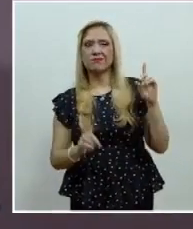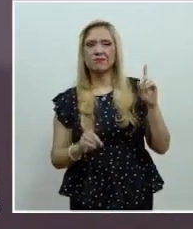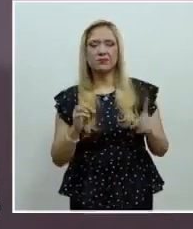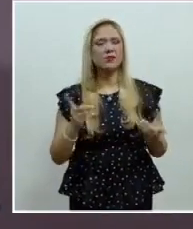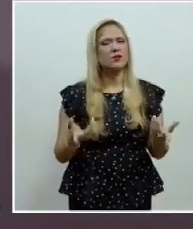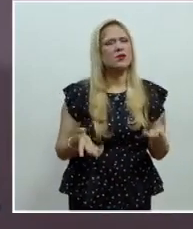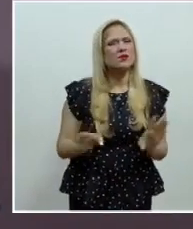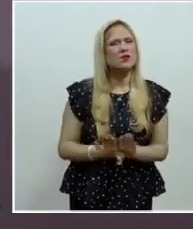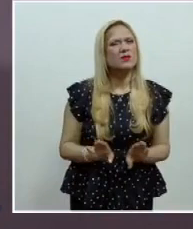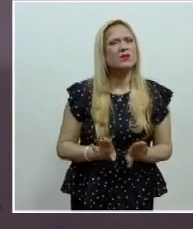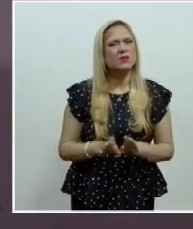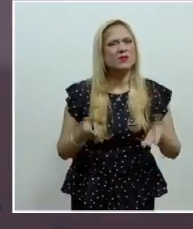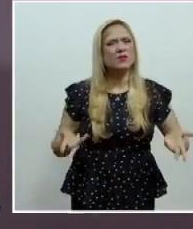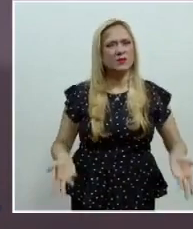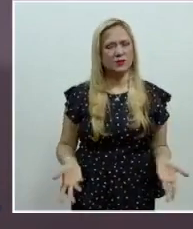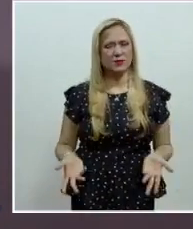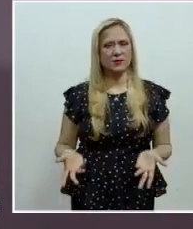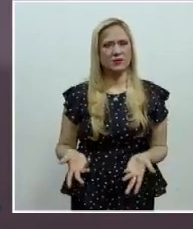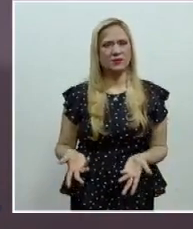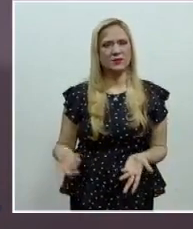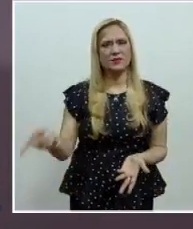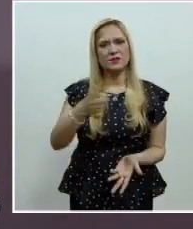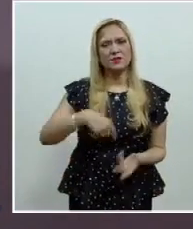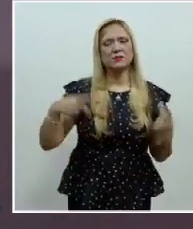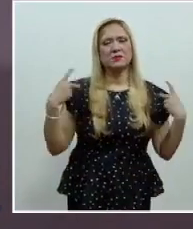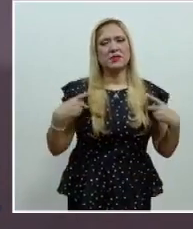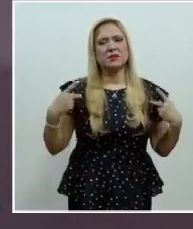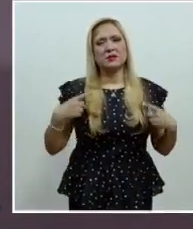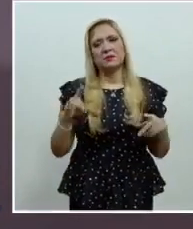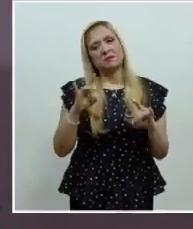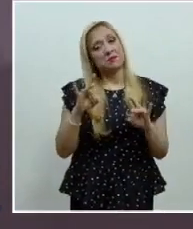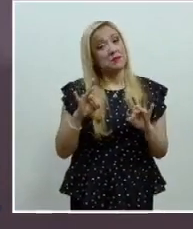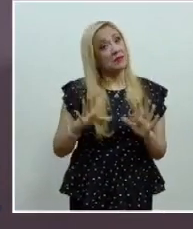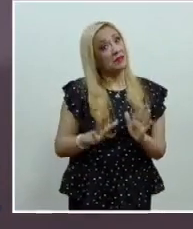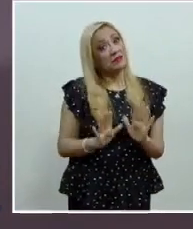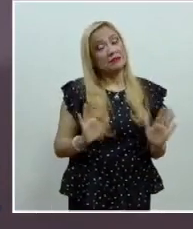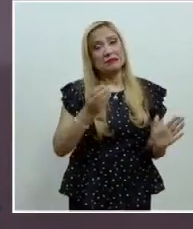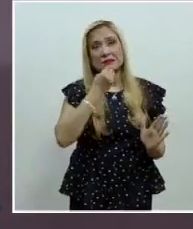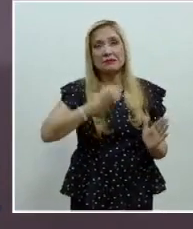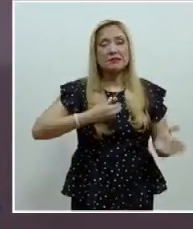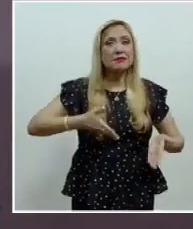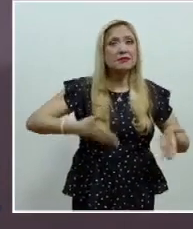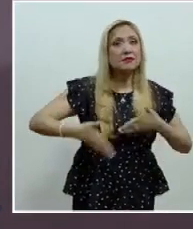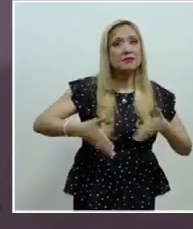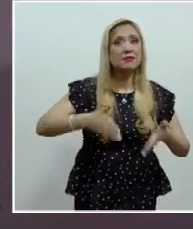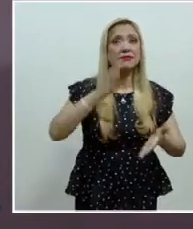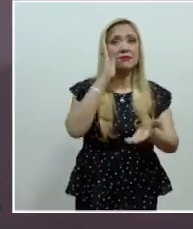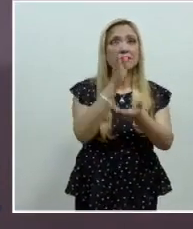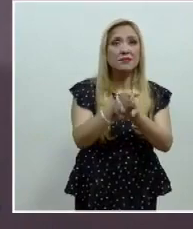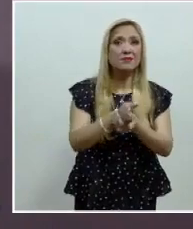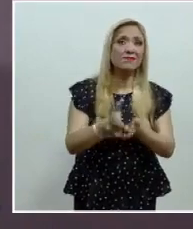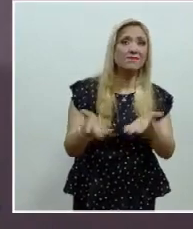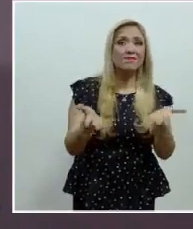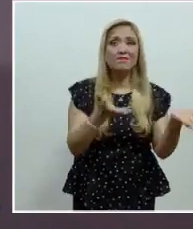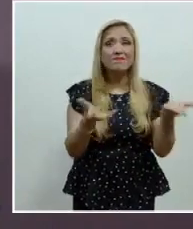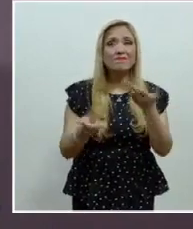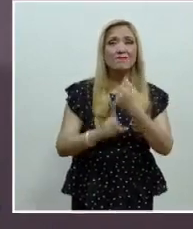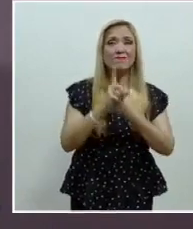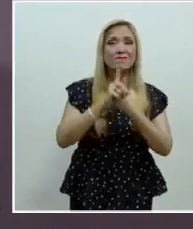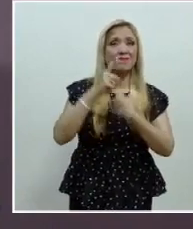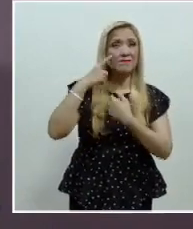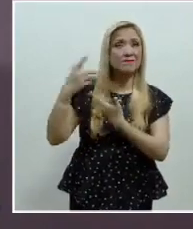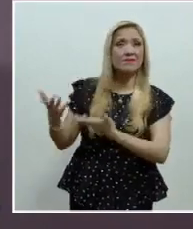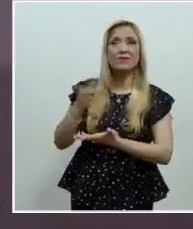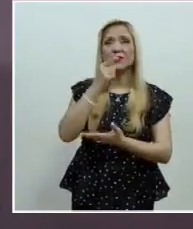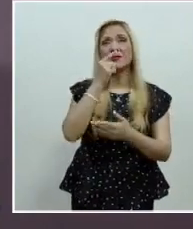justicia. ¿Qué es lo que debe esperar la persona que se acerca para que se resuelva un asunto por parte de